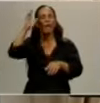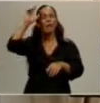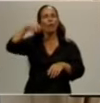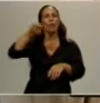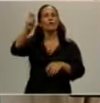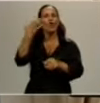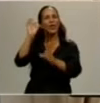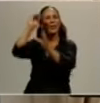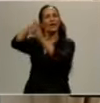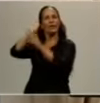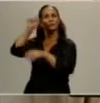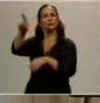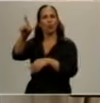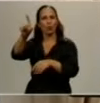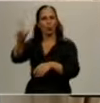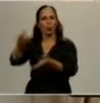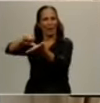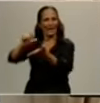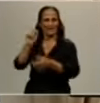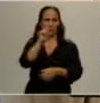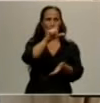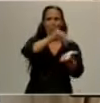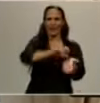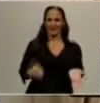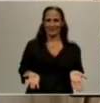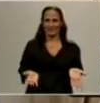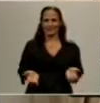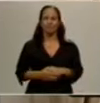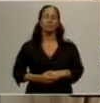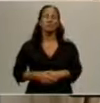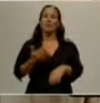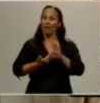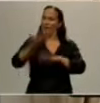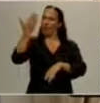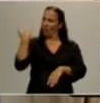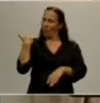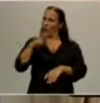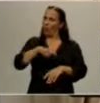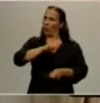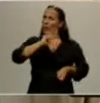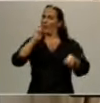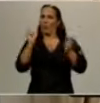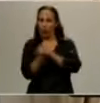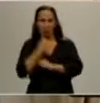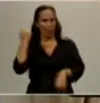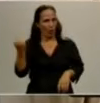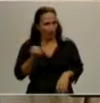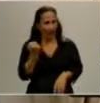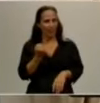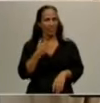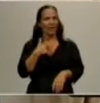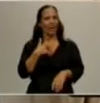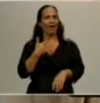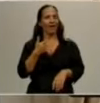juzgados dentro del país. Habíamos dado un salto cualitativo muy importante y allí fue